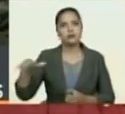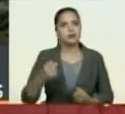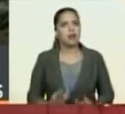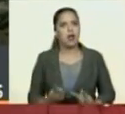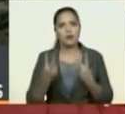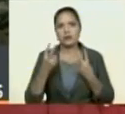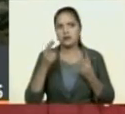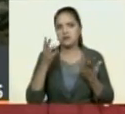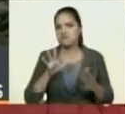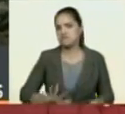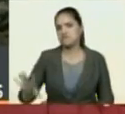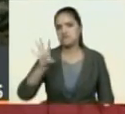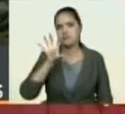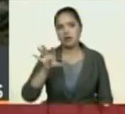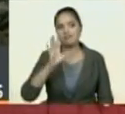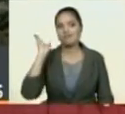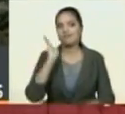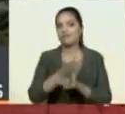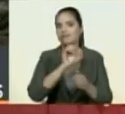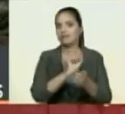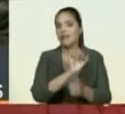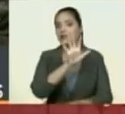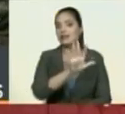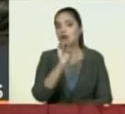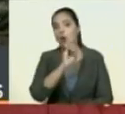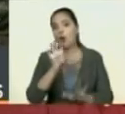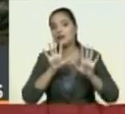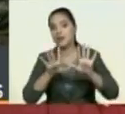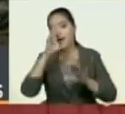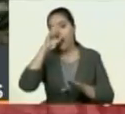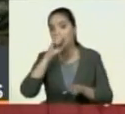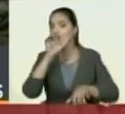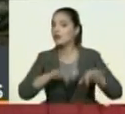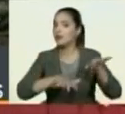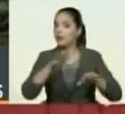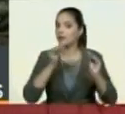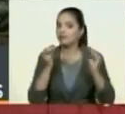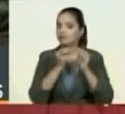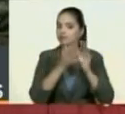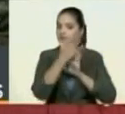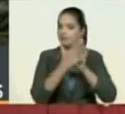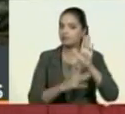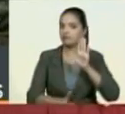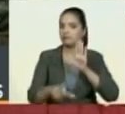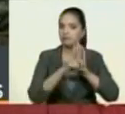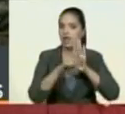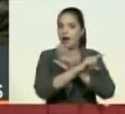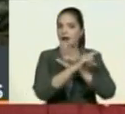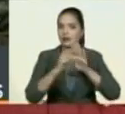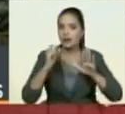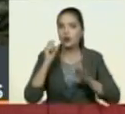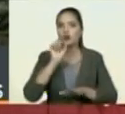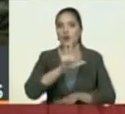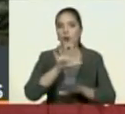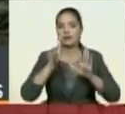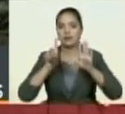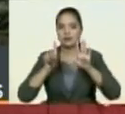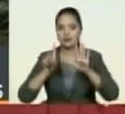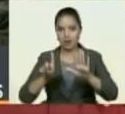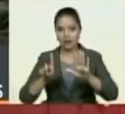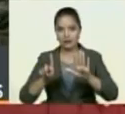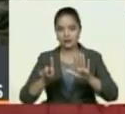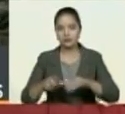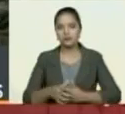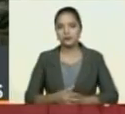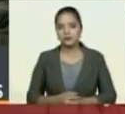país, será penado con prisión de 5 a 10 años, de conformidad a lo que establece el artículo 56